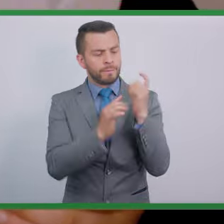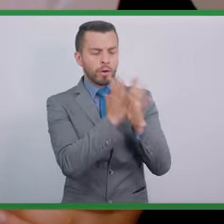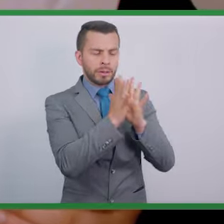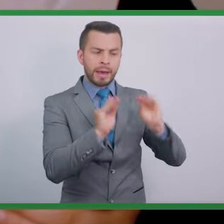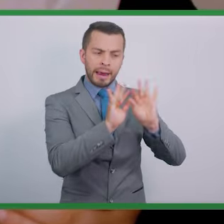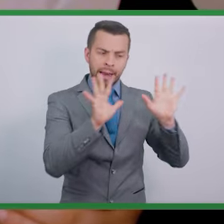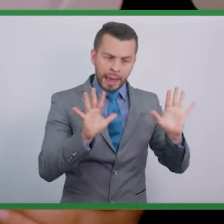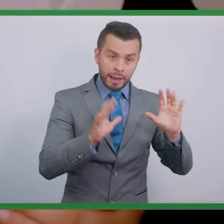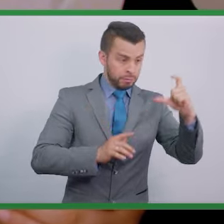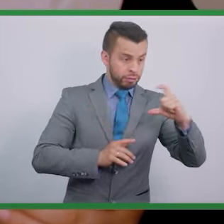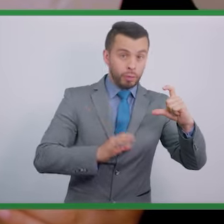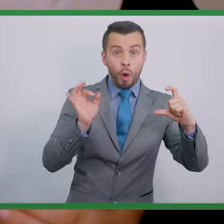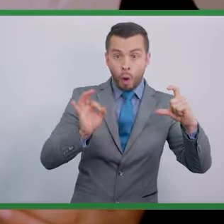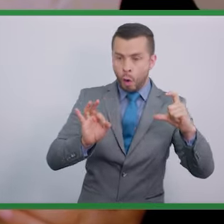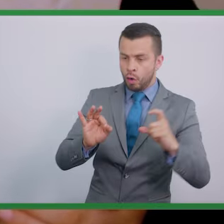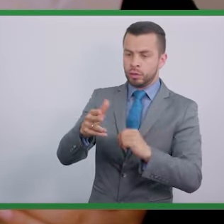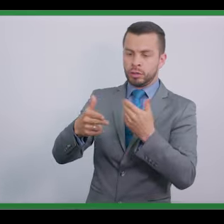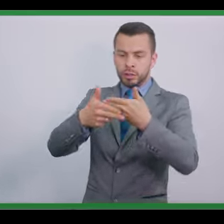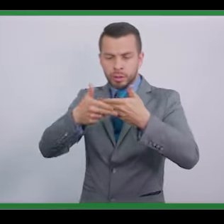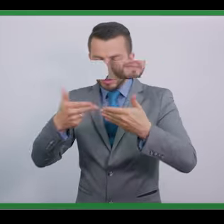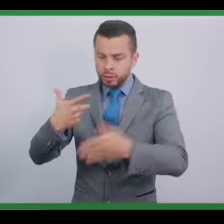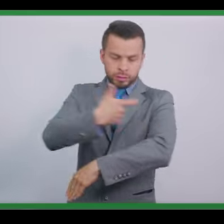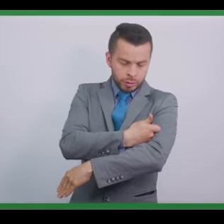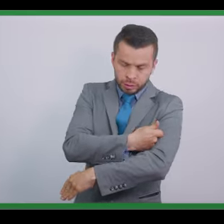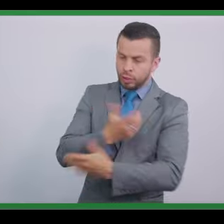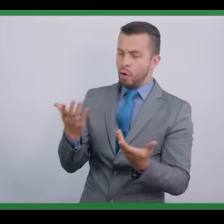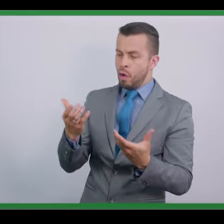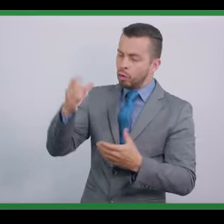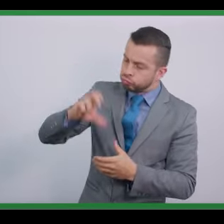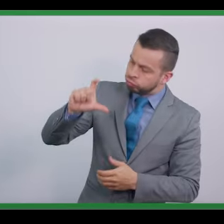confirma que sea el que necesitas antes de usarlo Lee muy bien la información que trae el producto por ejemplo